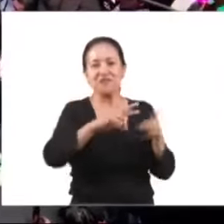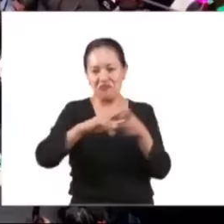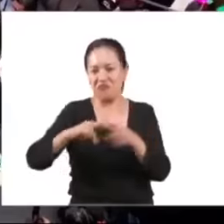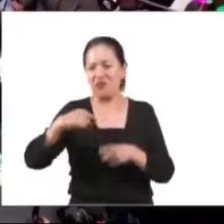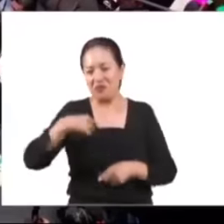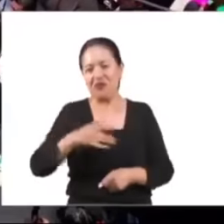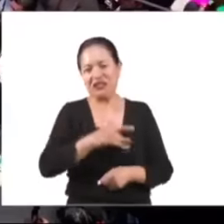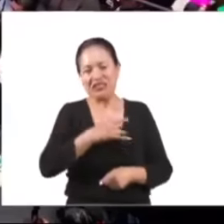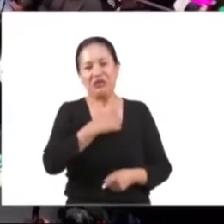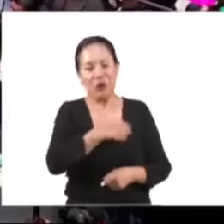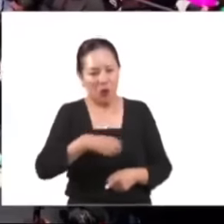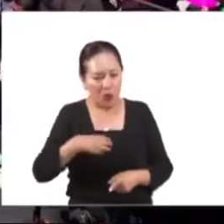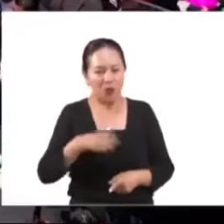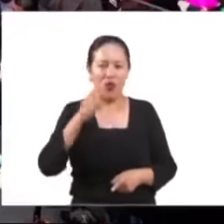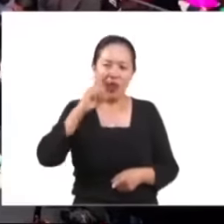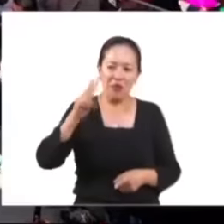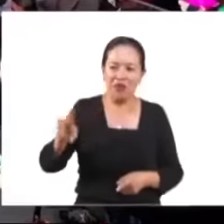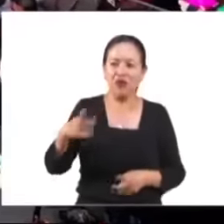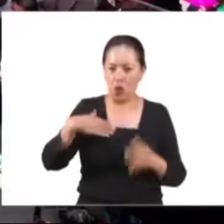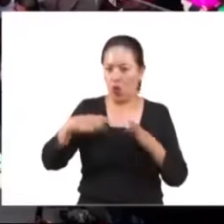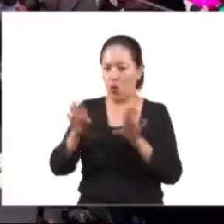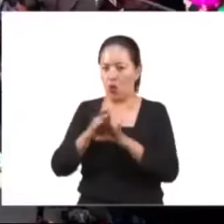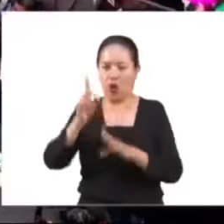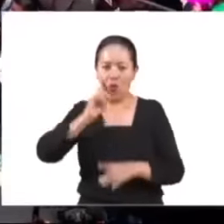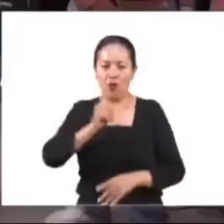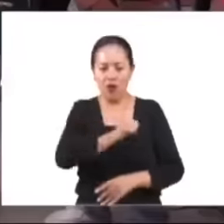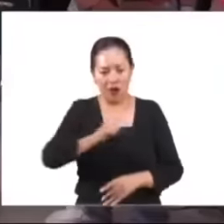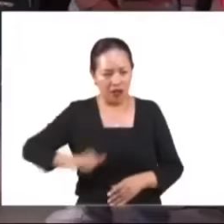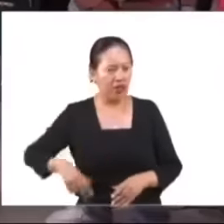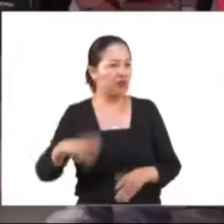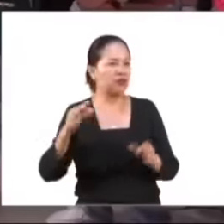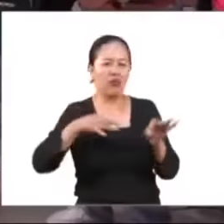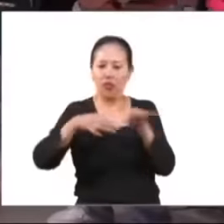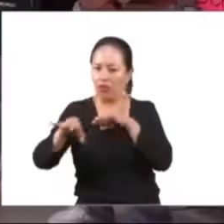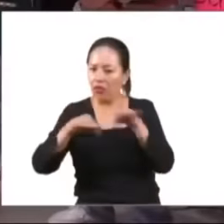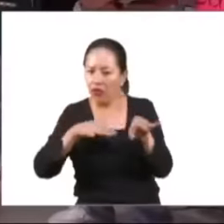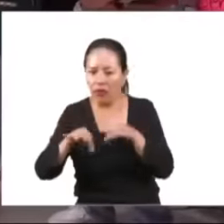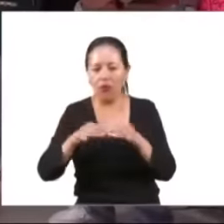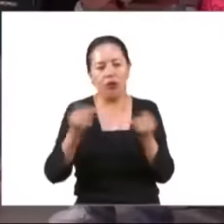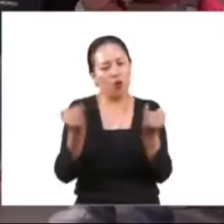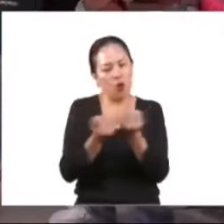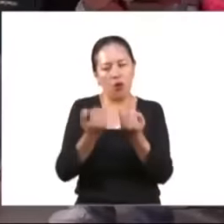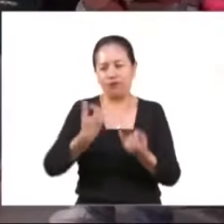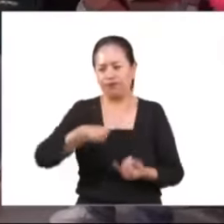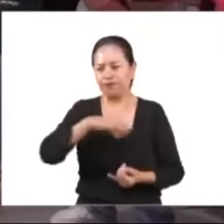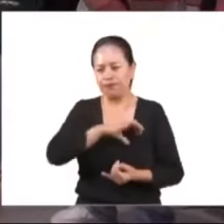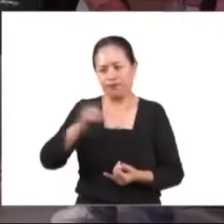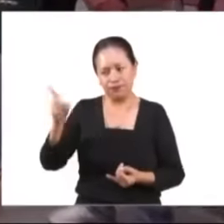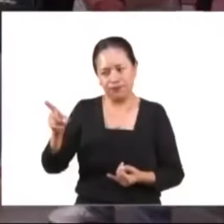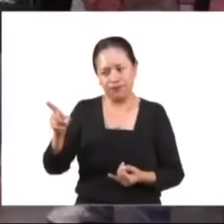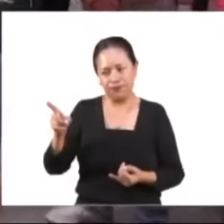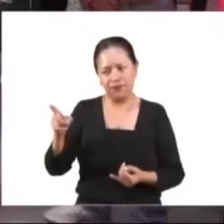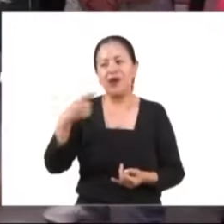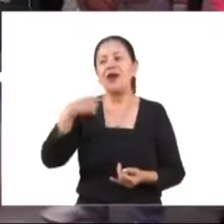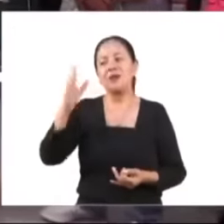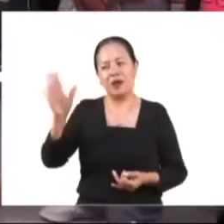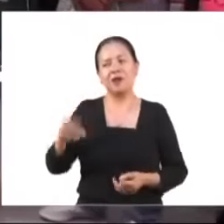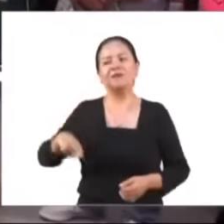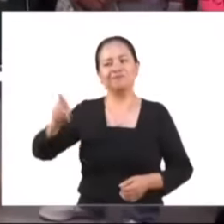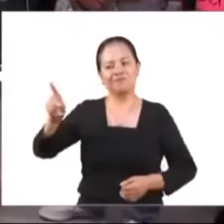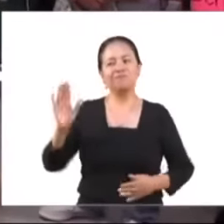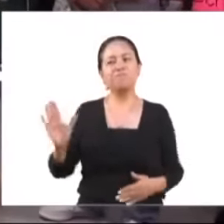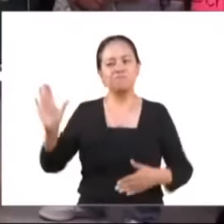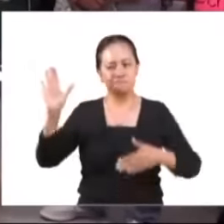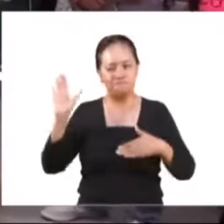también me he visto el trabajo de nuestra querida alcaldesa y saben que distinguida jefa de gobierno esto habla de que palabra